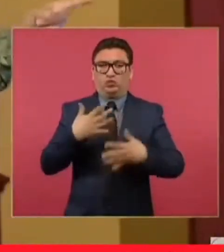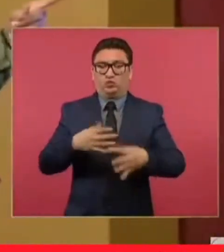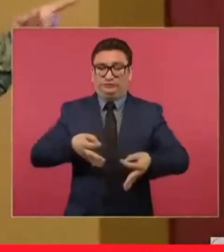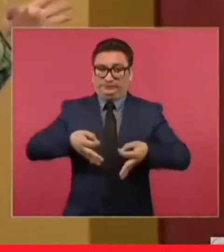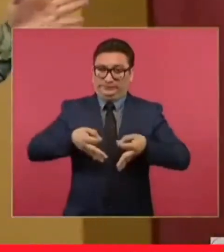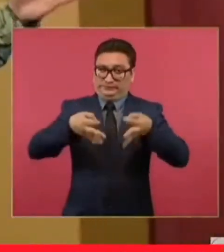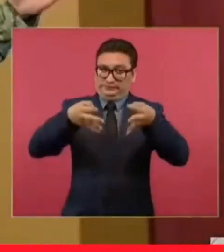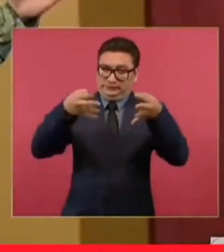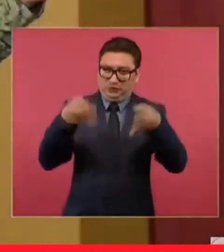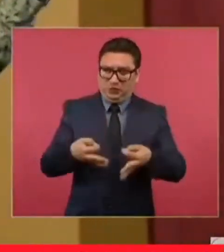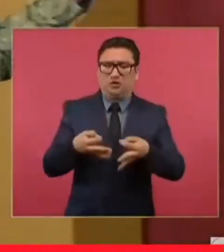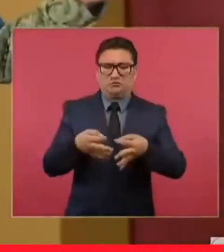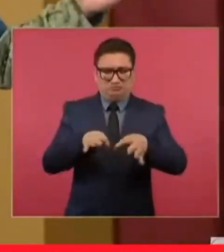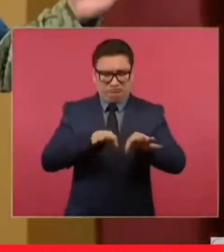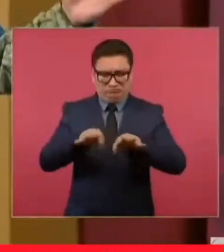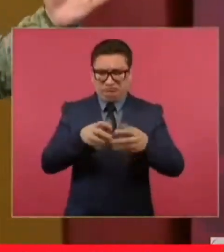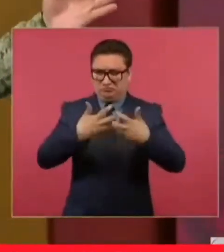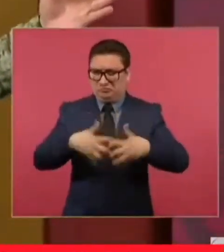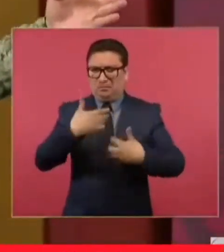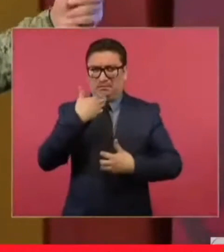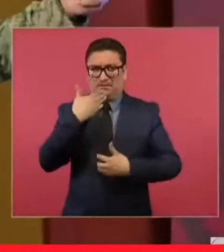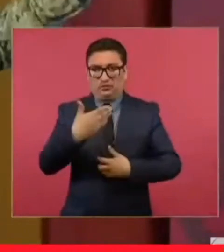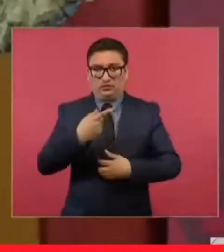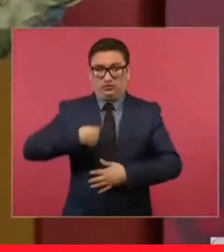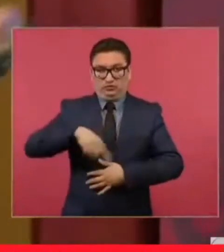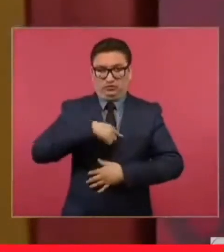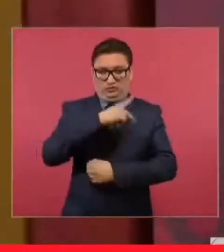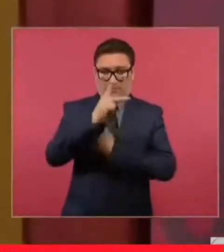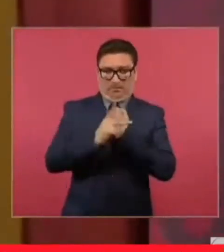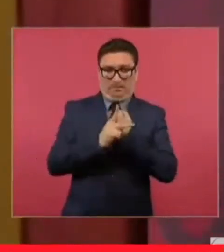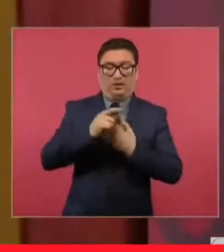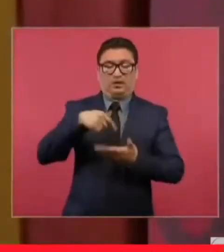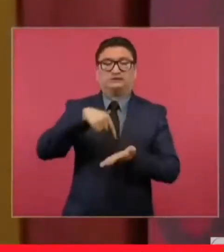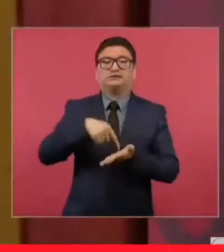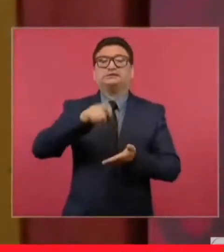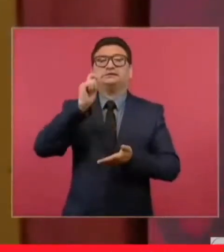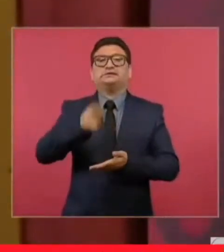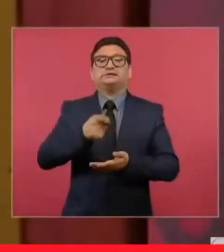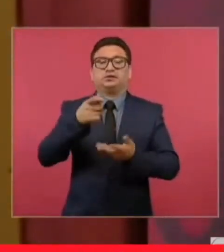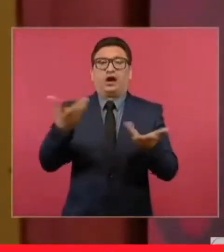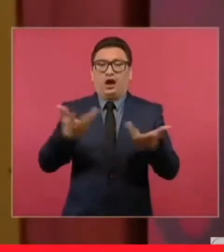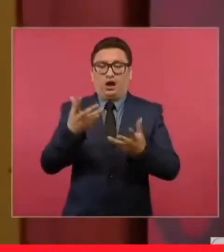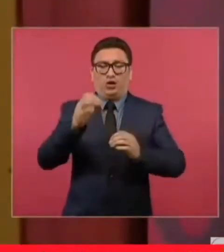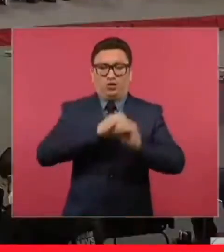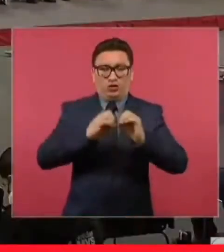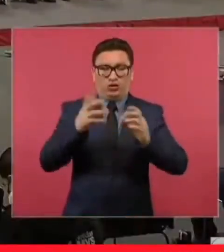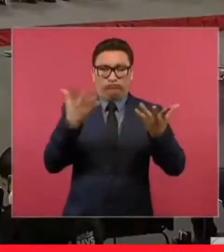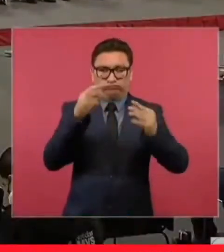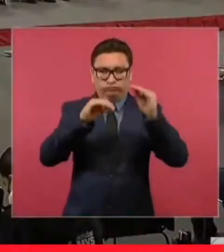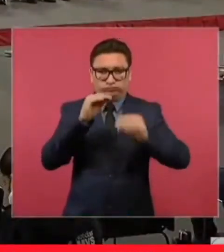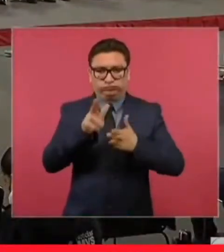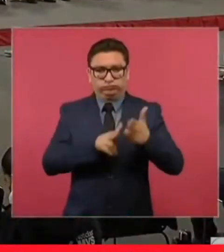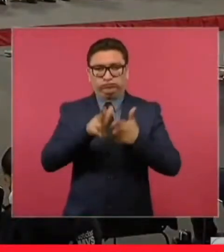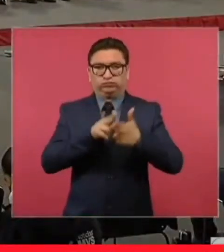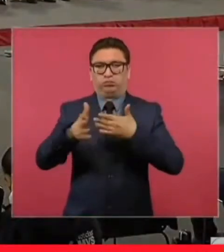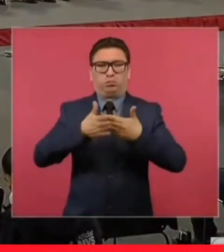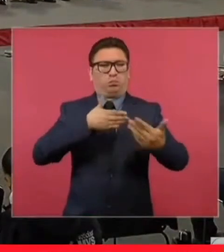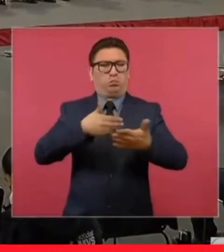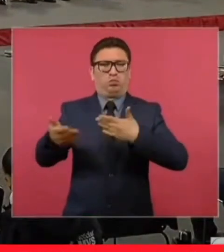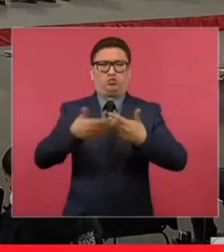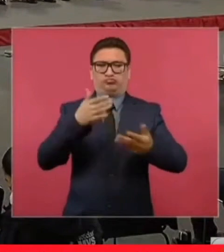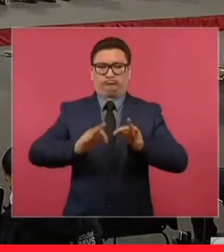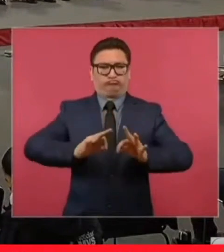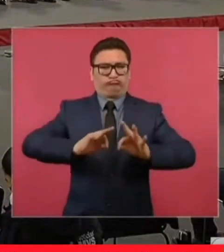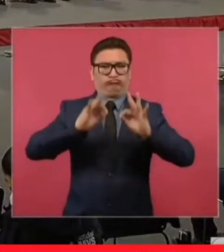y eficiencia y posiciona a nuestro país en un primer orden en la operación de sistemas ferroviarios modernos y